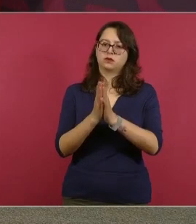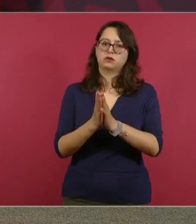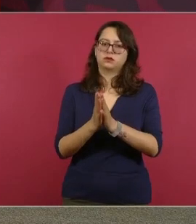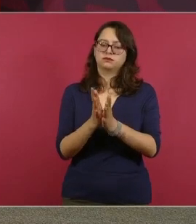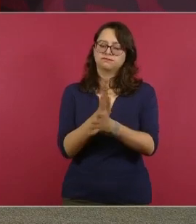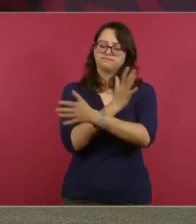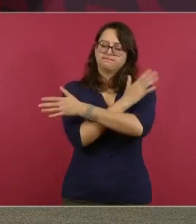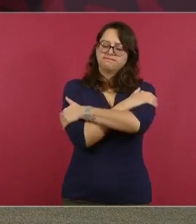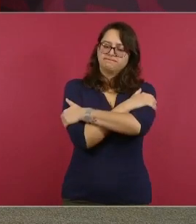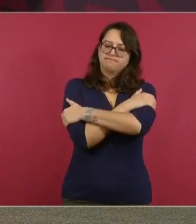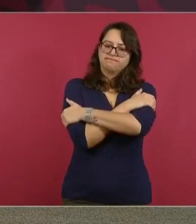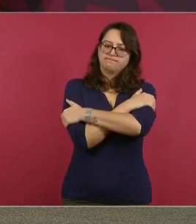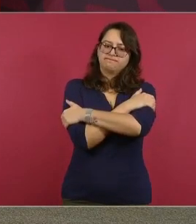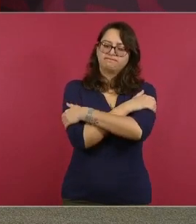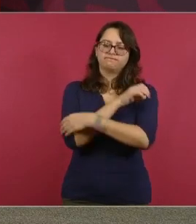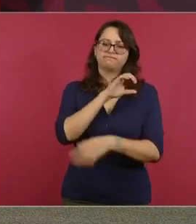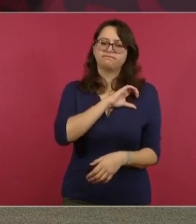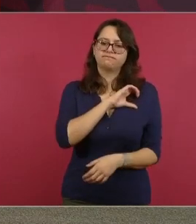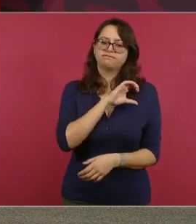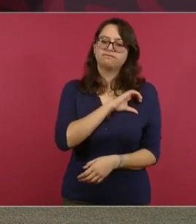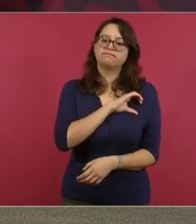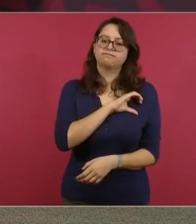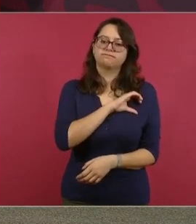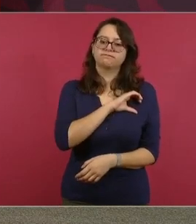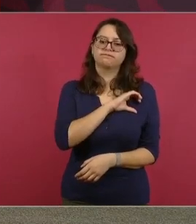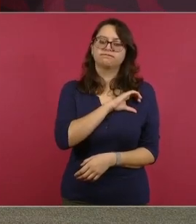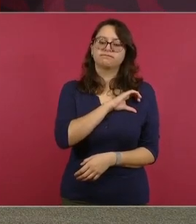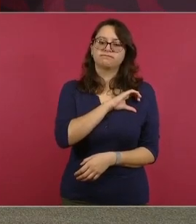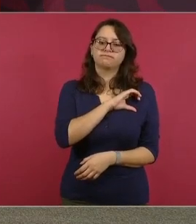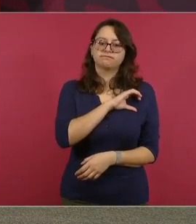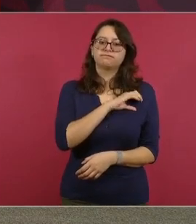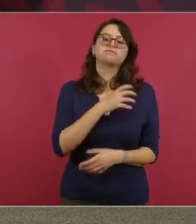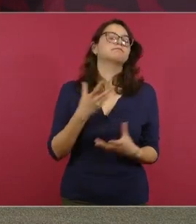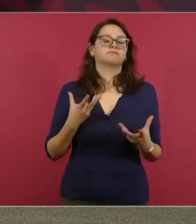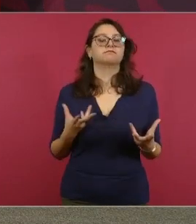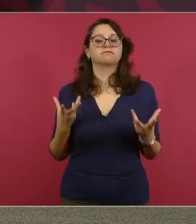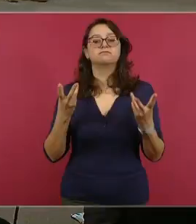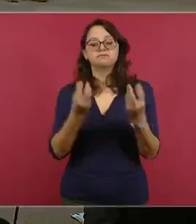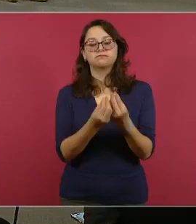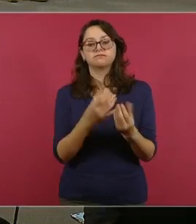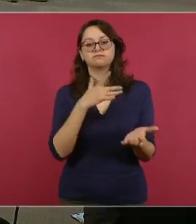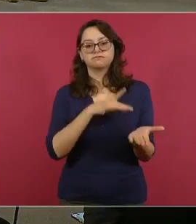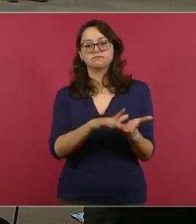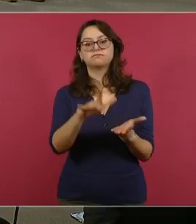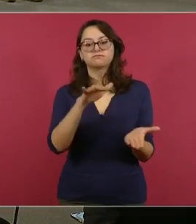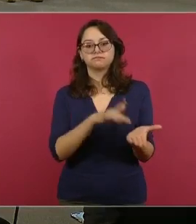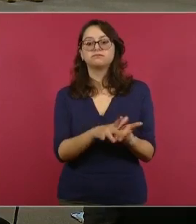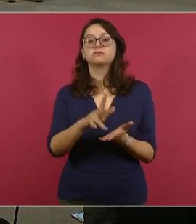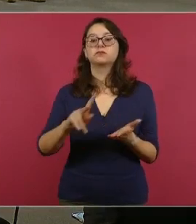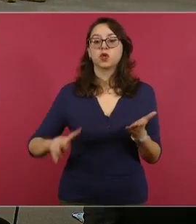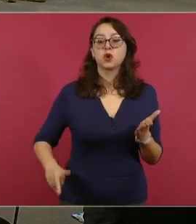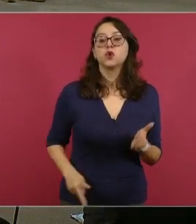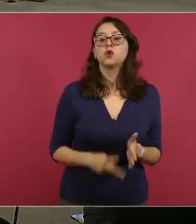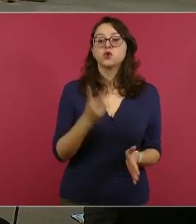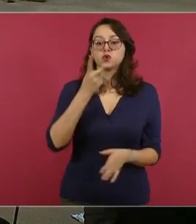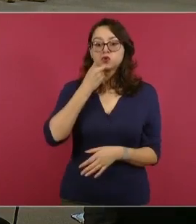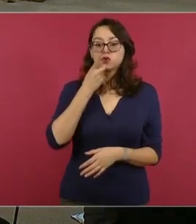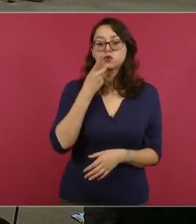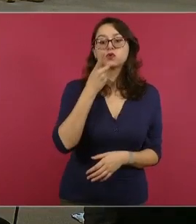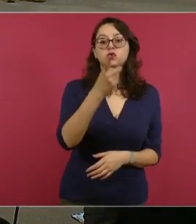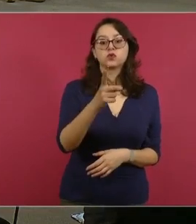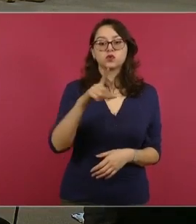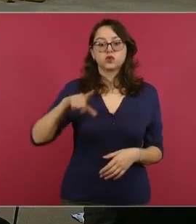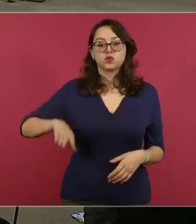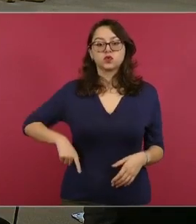abrazo fraternal, cariñoso. Estamos con ustedes. Les repito, el gobierno de la